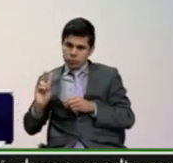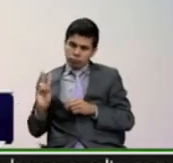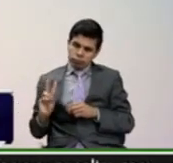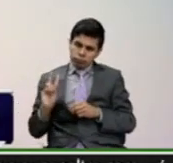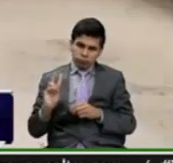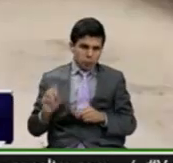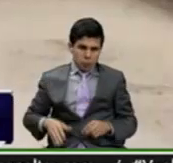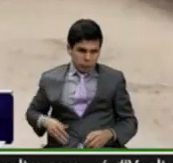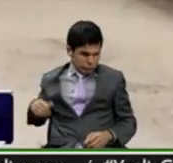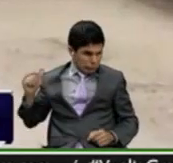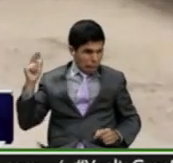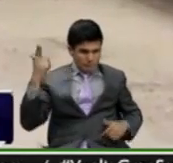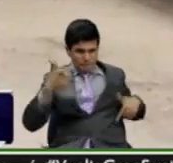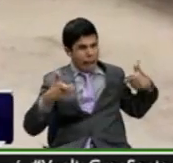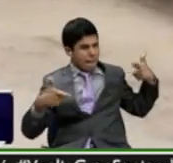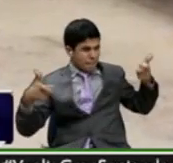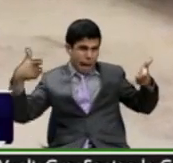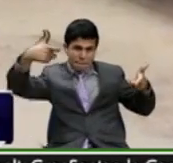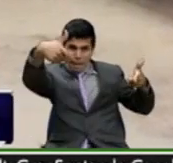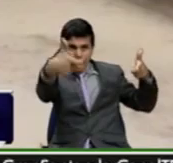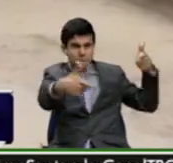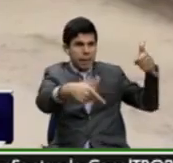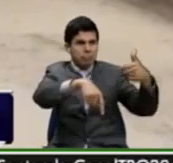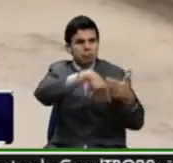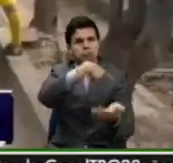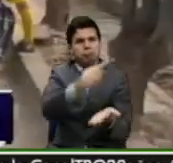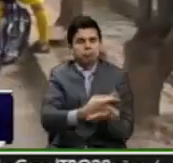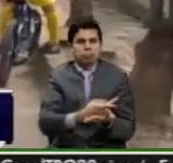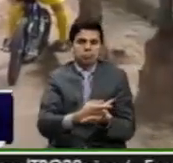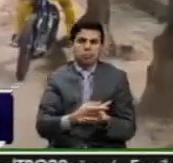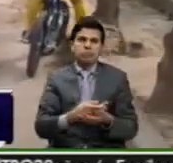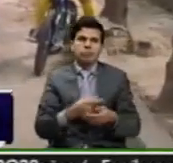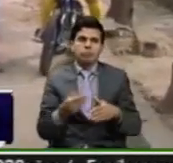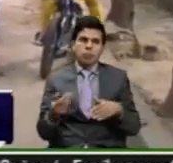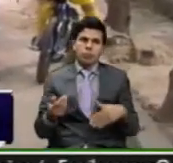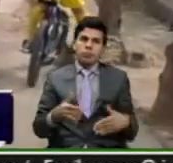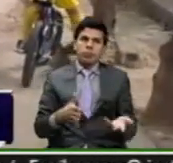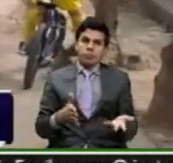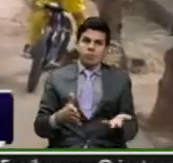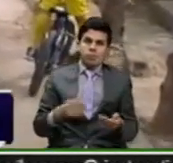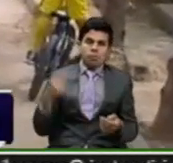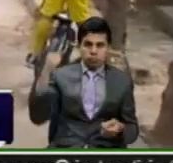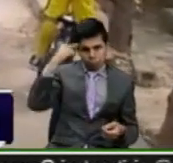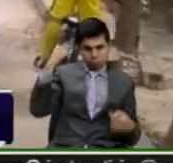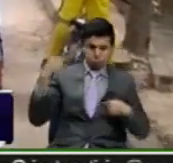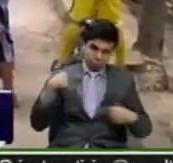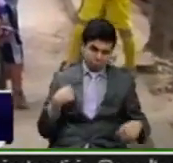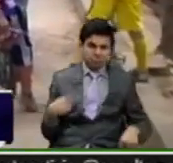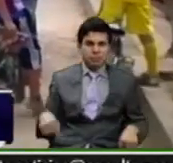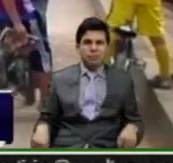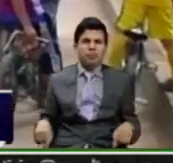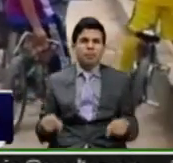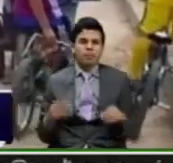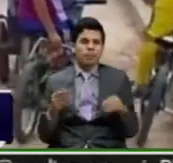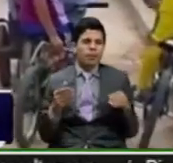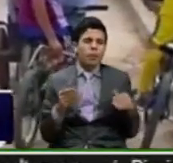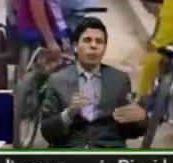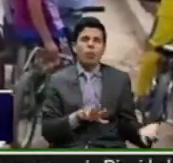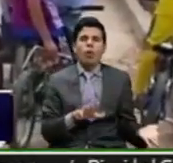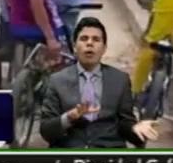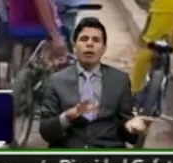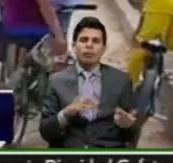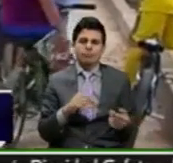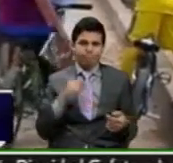un arma y le propinaron 6 disparos. Dos de ellos le propinaron pues la muerte debido a que se causaron en